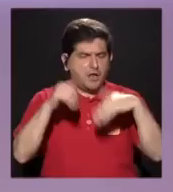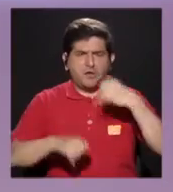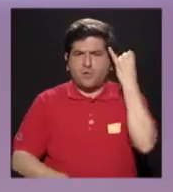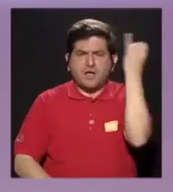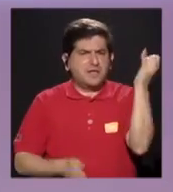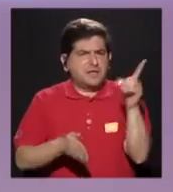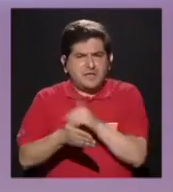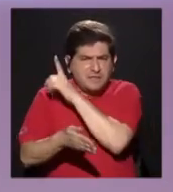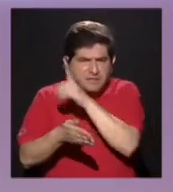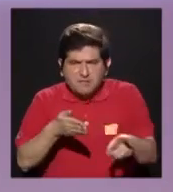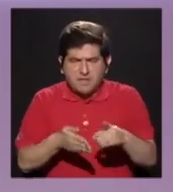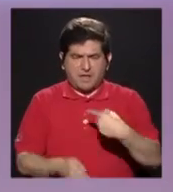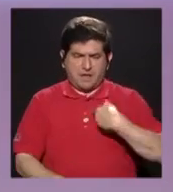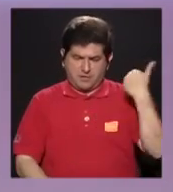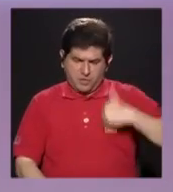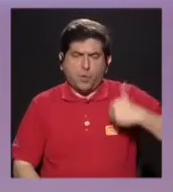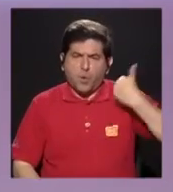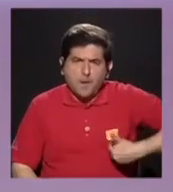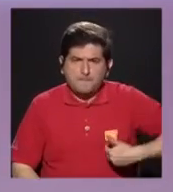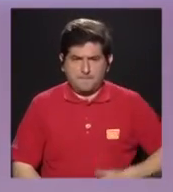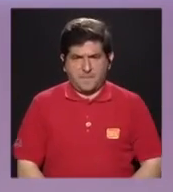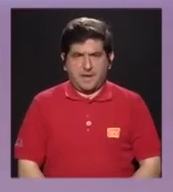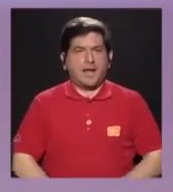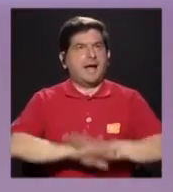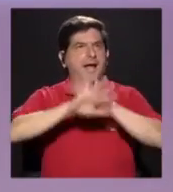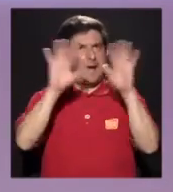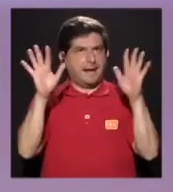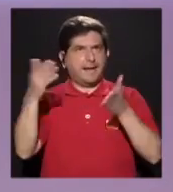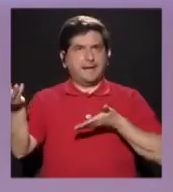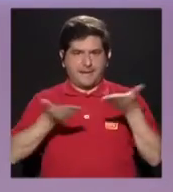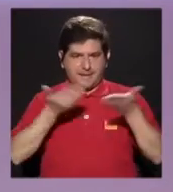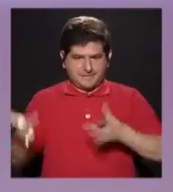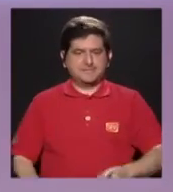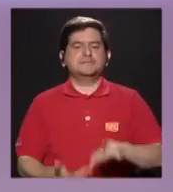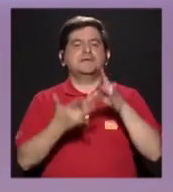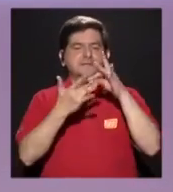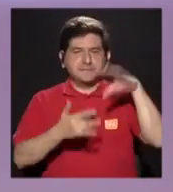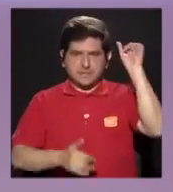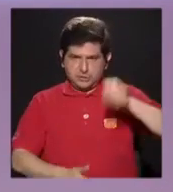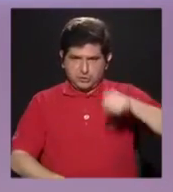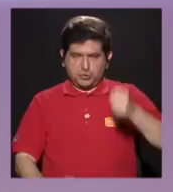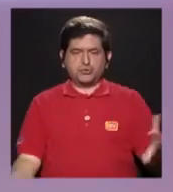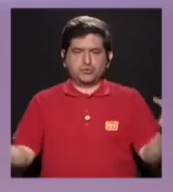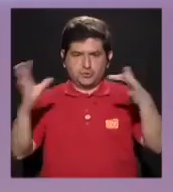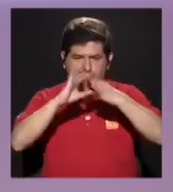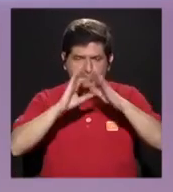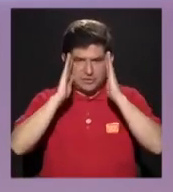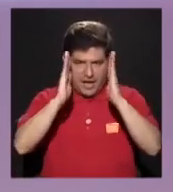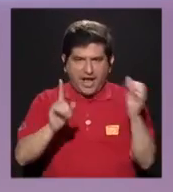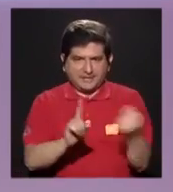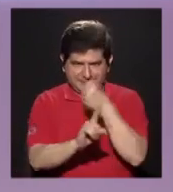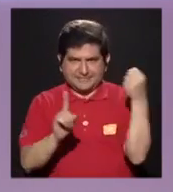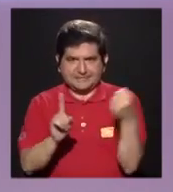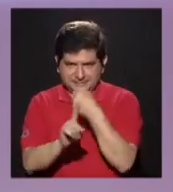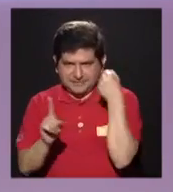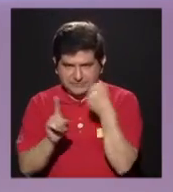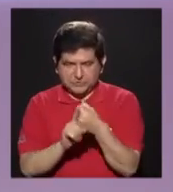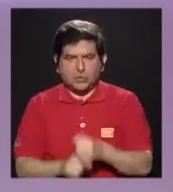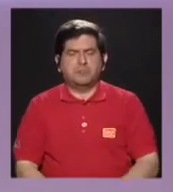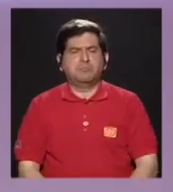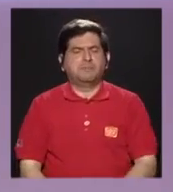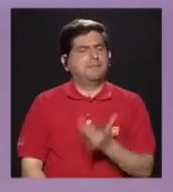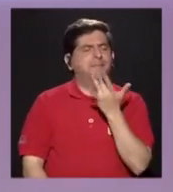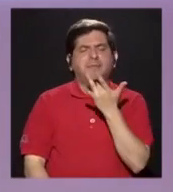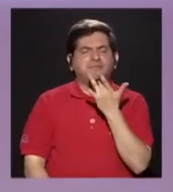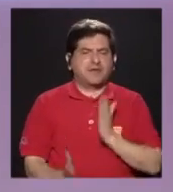con respecto que yo sea hombre si quiero aclarar que hay servicios especiales sobre todo los que tienen que ver con atención de violencia en los que se prefiere que